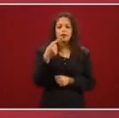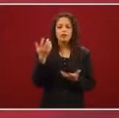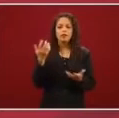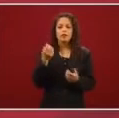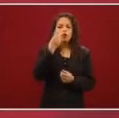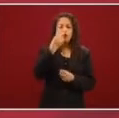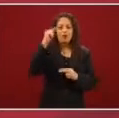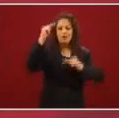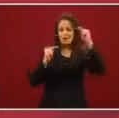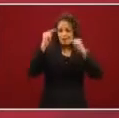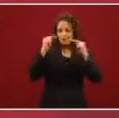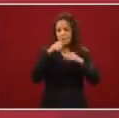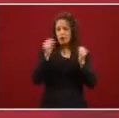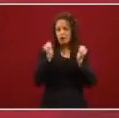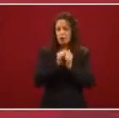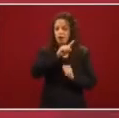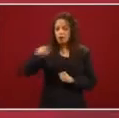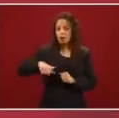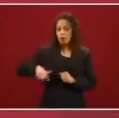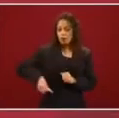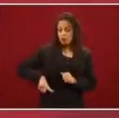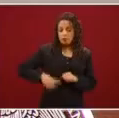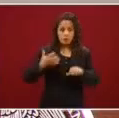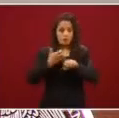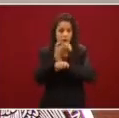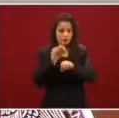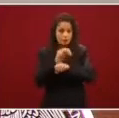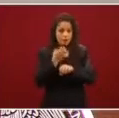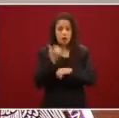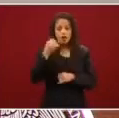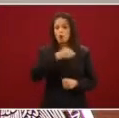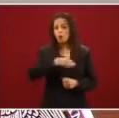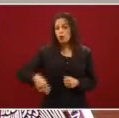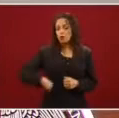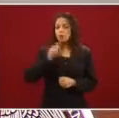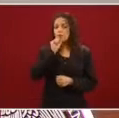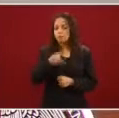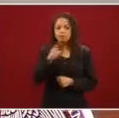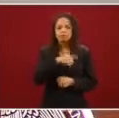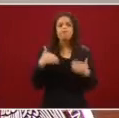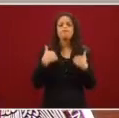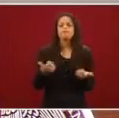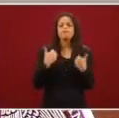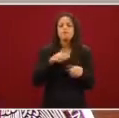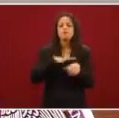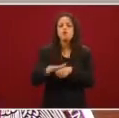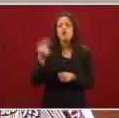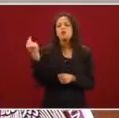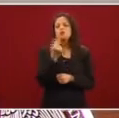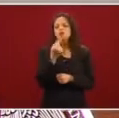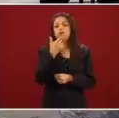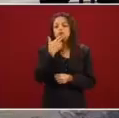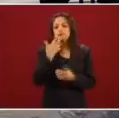a los 2 niveles de gobierno del Estado y del municipio, entendiendo sus necesidades, y